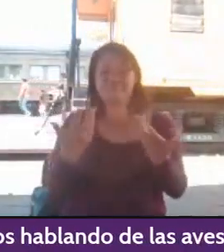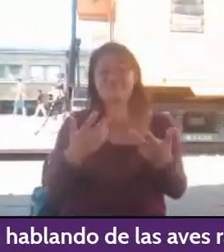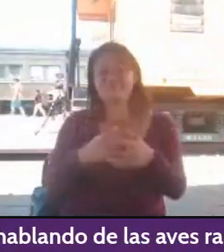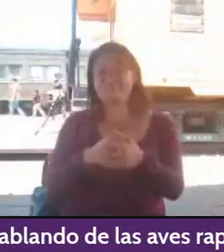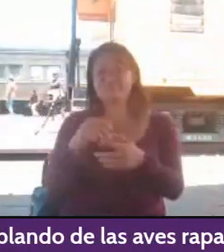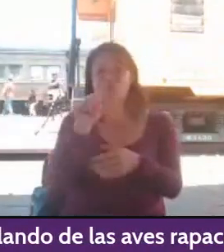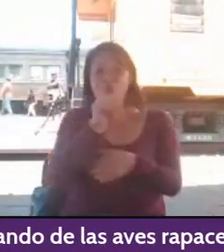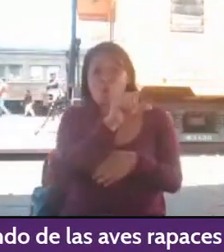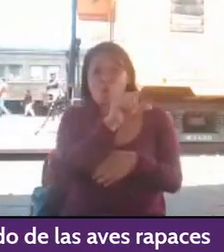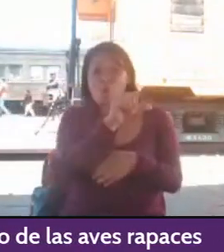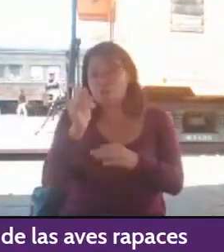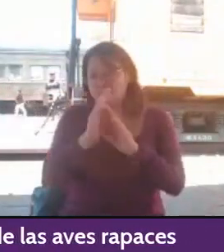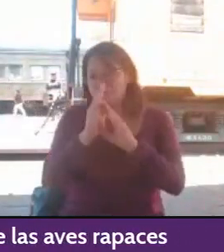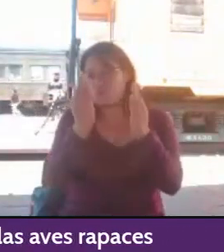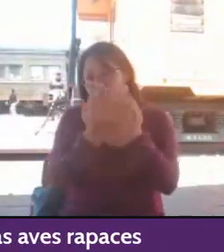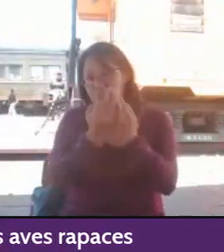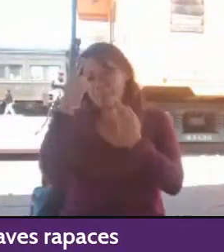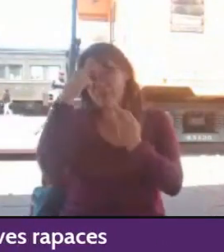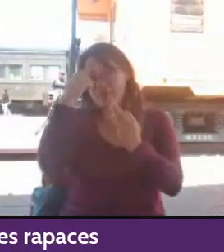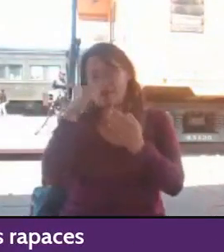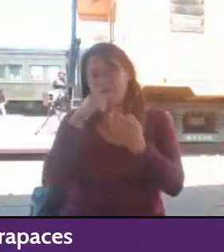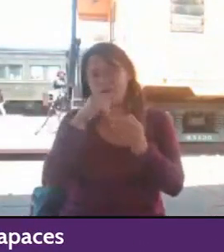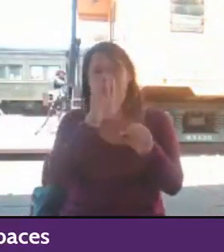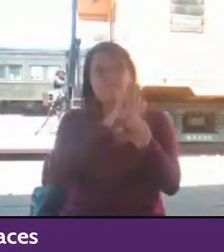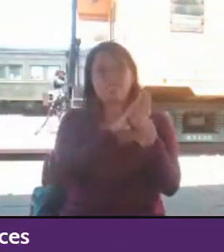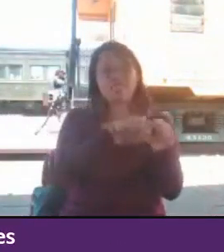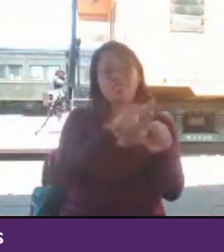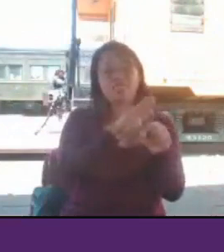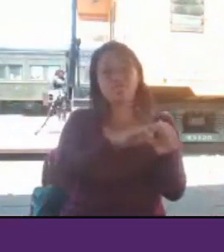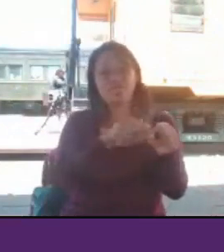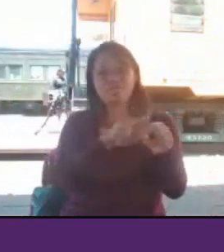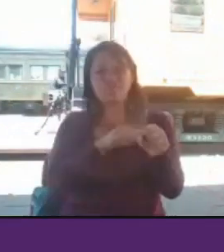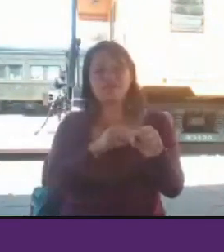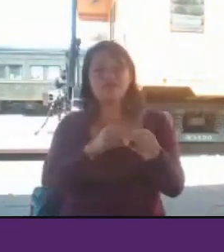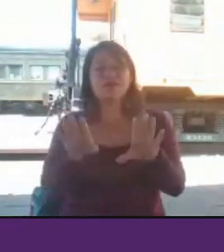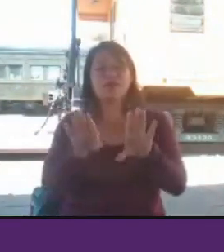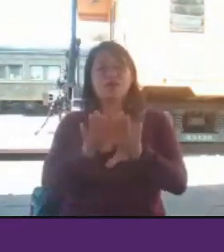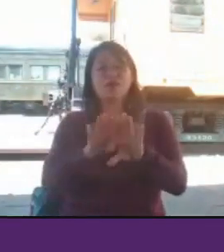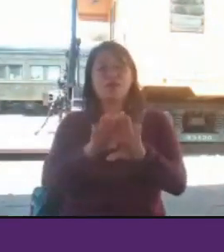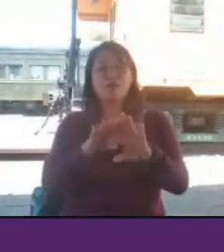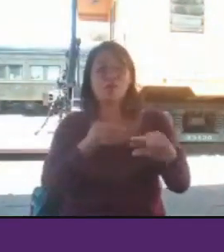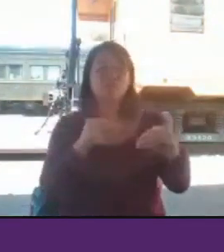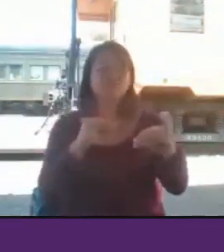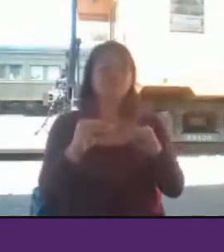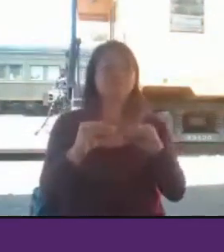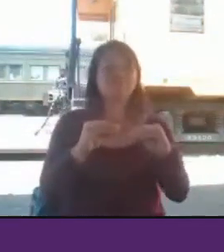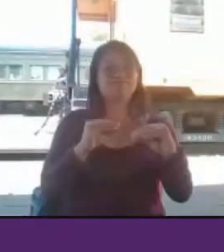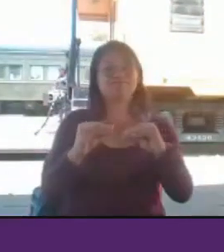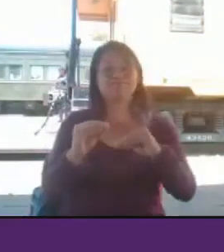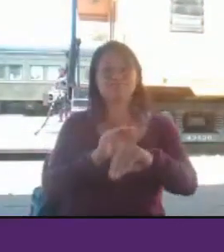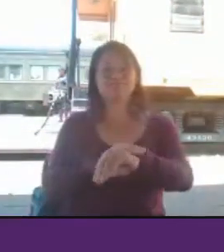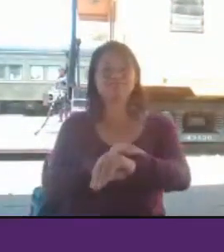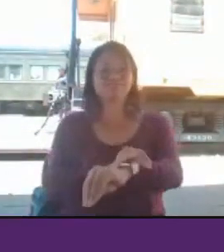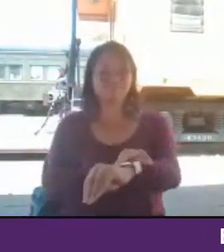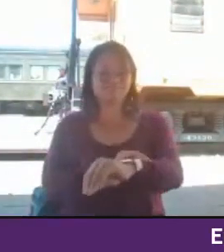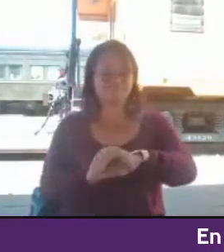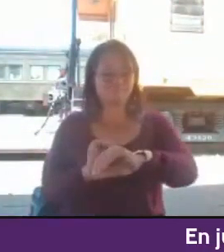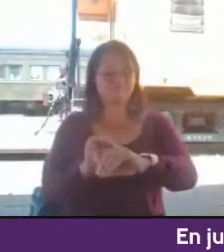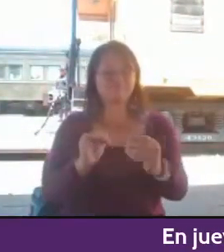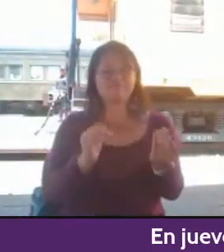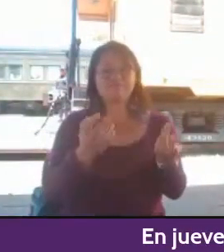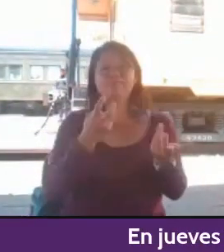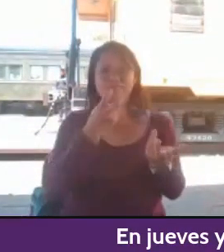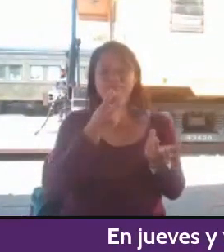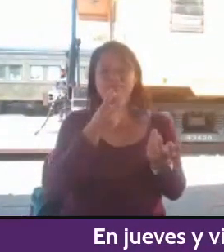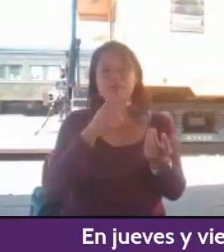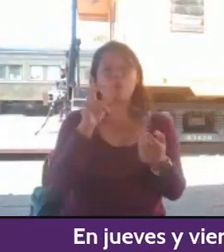de cortejo, en este caso, es el pájaro, salta y se balancea y se mueve súper coqueto, la verdad es padrísimo. Y la hembra es la de